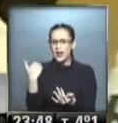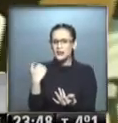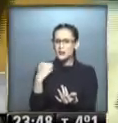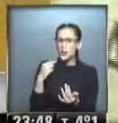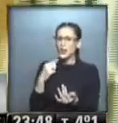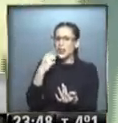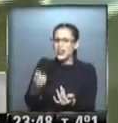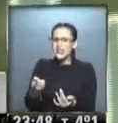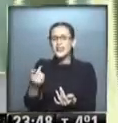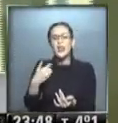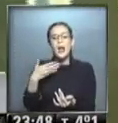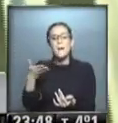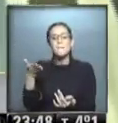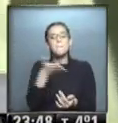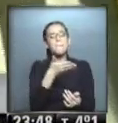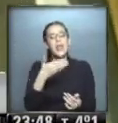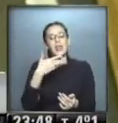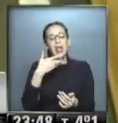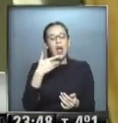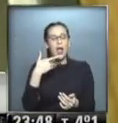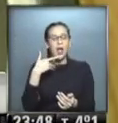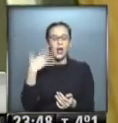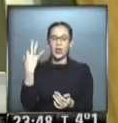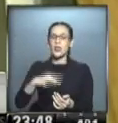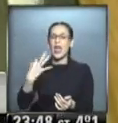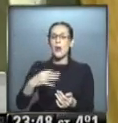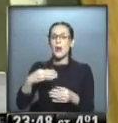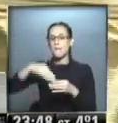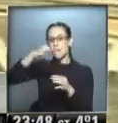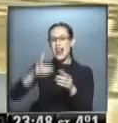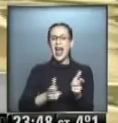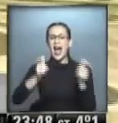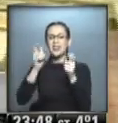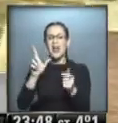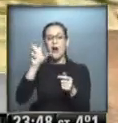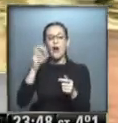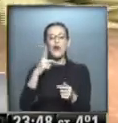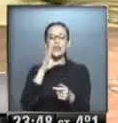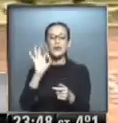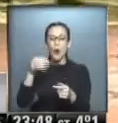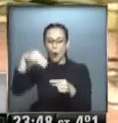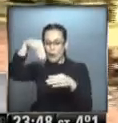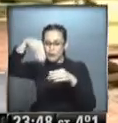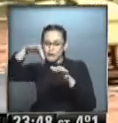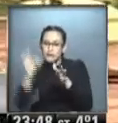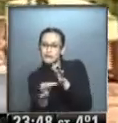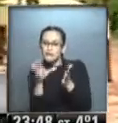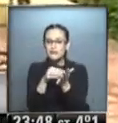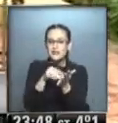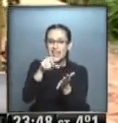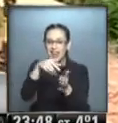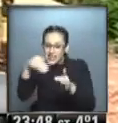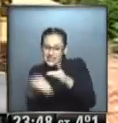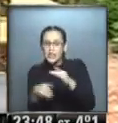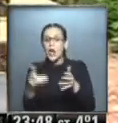que lo que le iban a pedir a él y a Isabela era que planten esta plantita de olivo, pero enfrente de las cámaras y enfrente